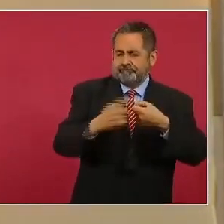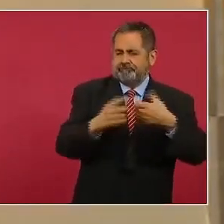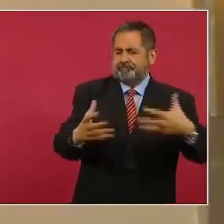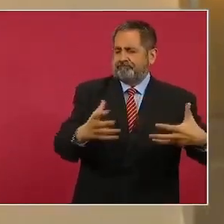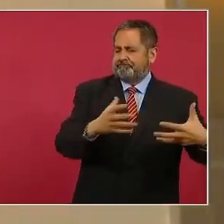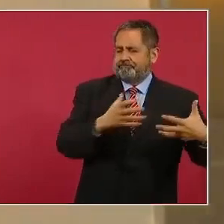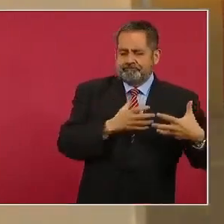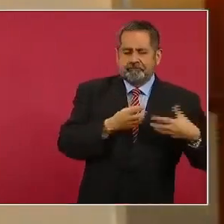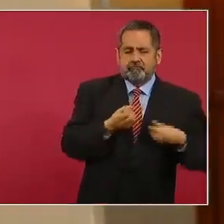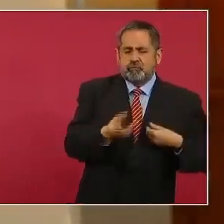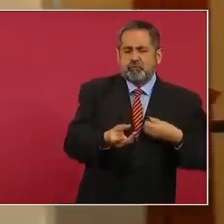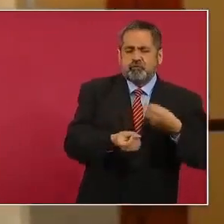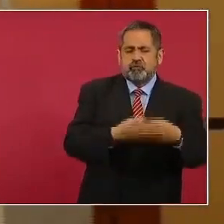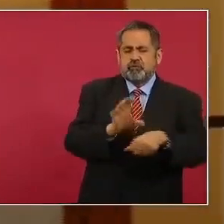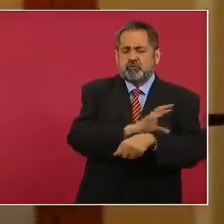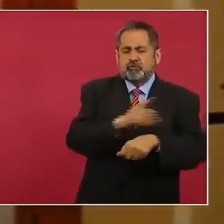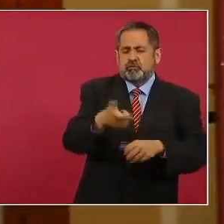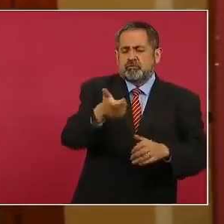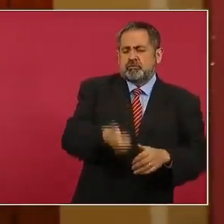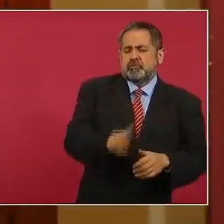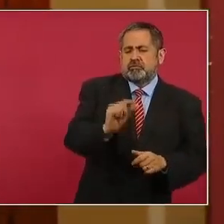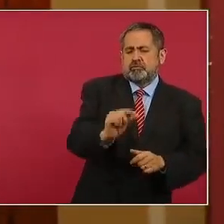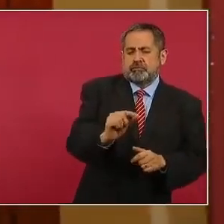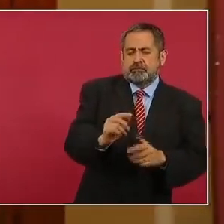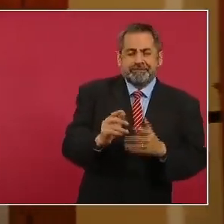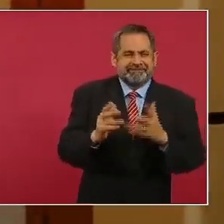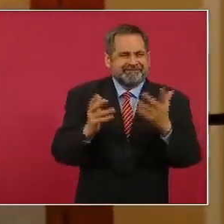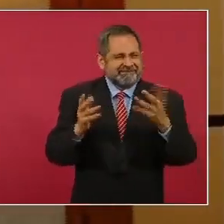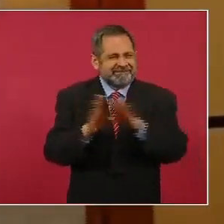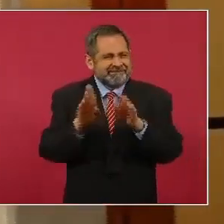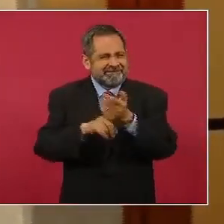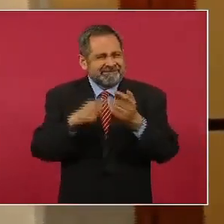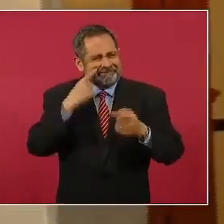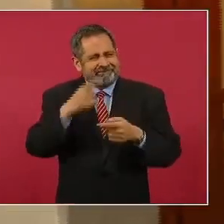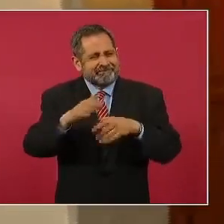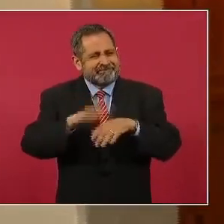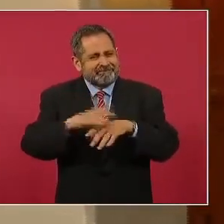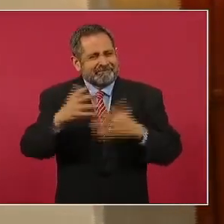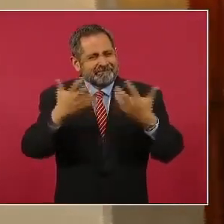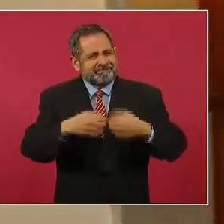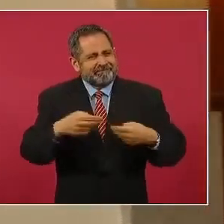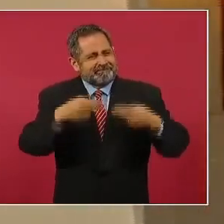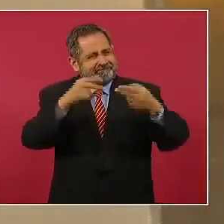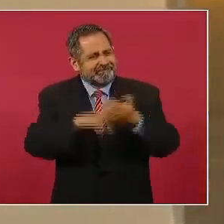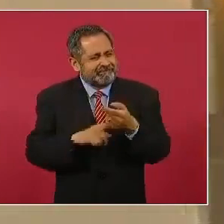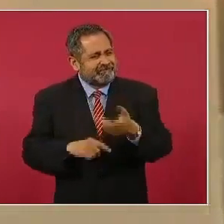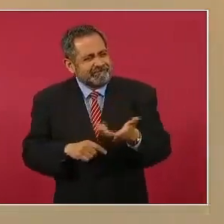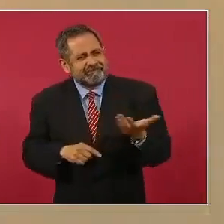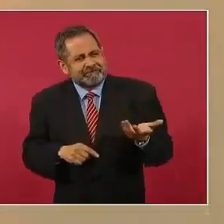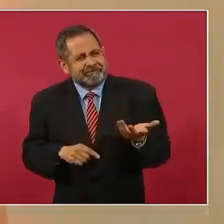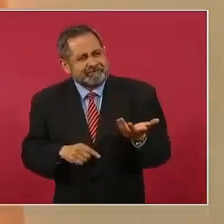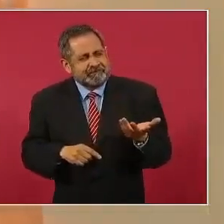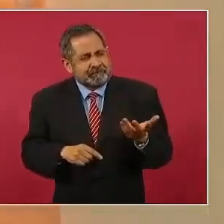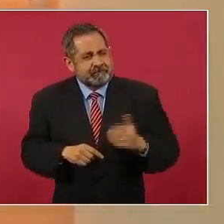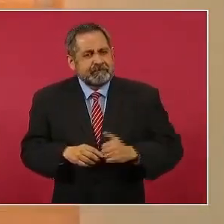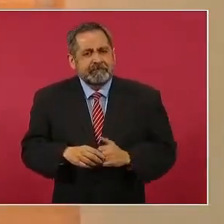mexicano, se asocian con estos grandes corporativos, a veces asociados en cámaras empresariales, Y